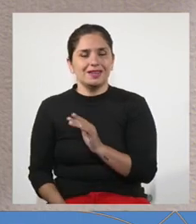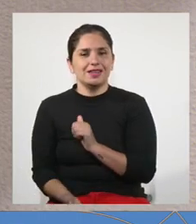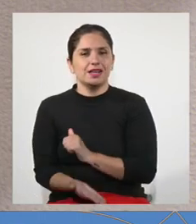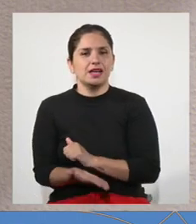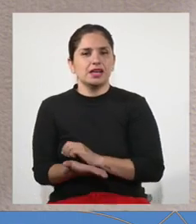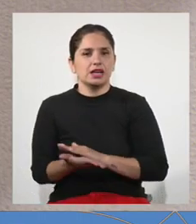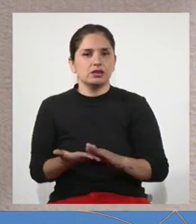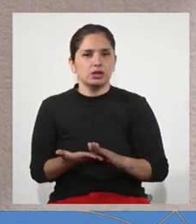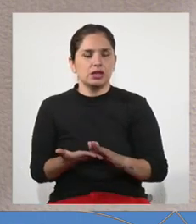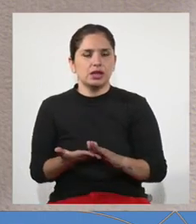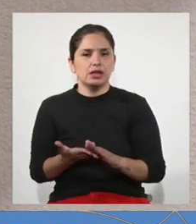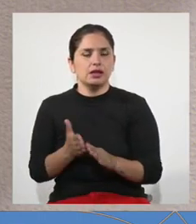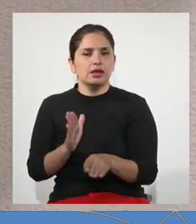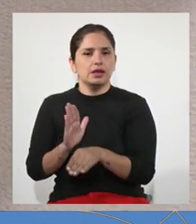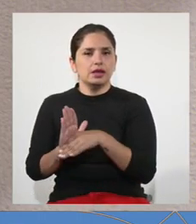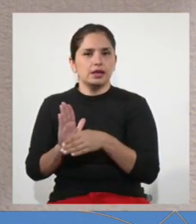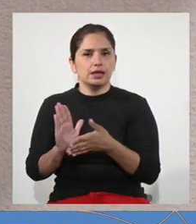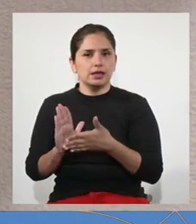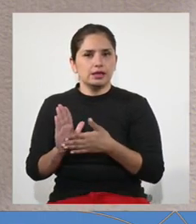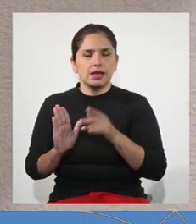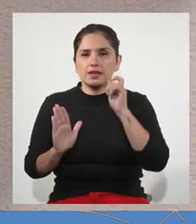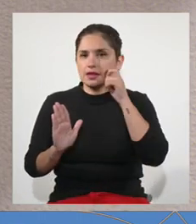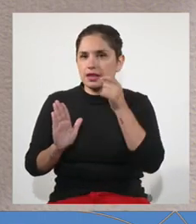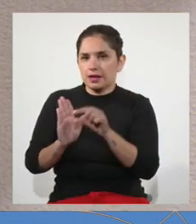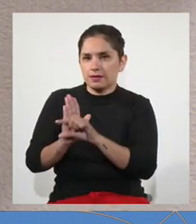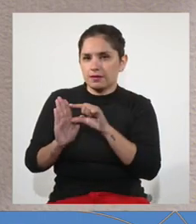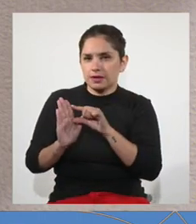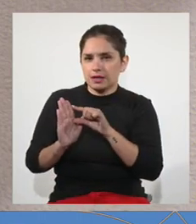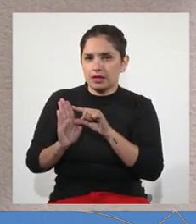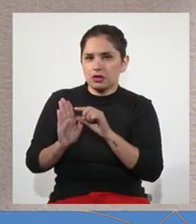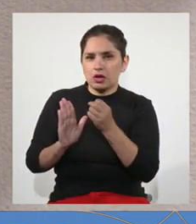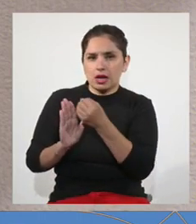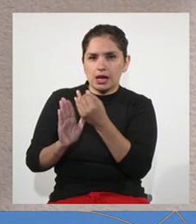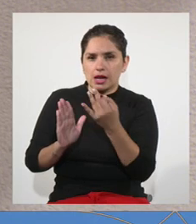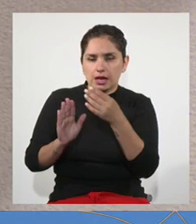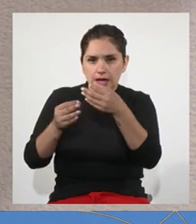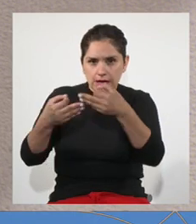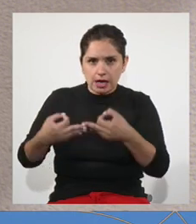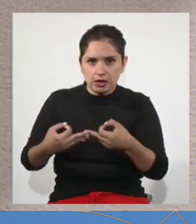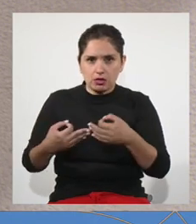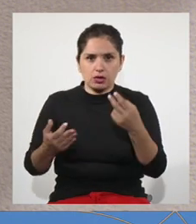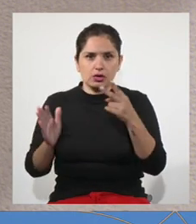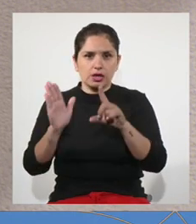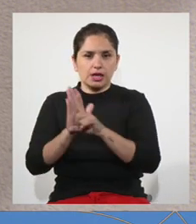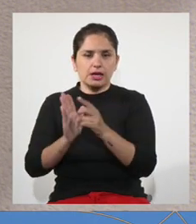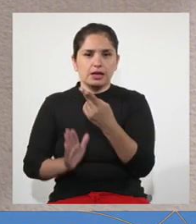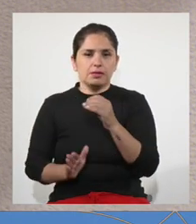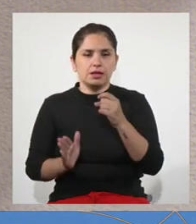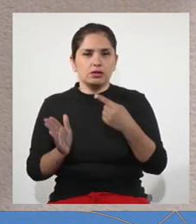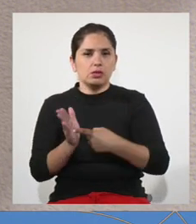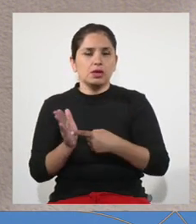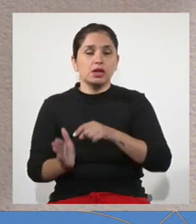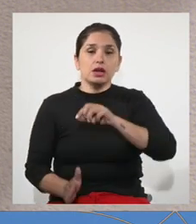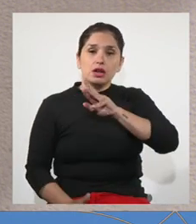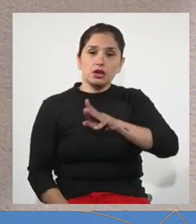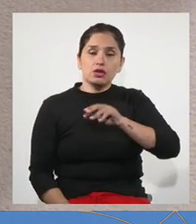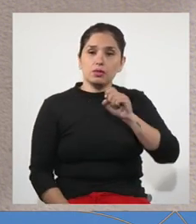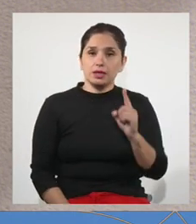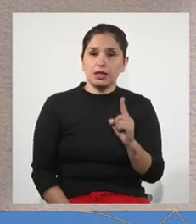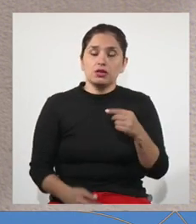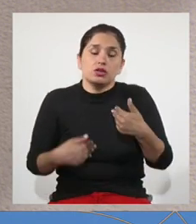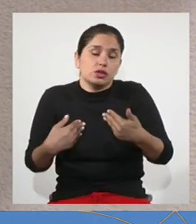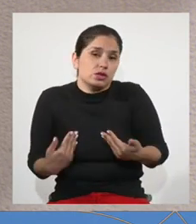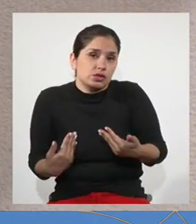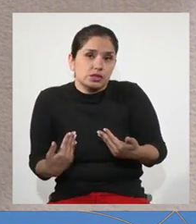y que está definido su cálculo en la ley 21.091. Por lo tanto, en definitiva,